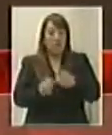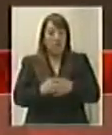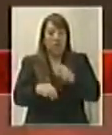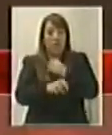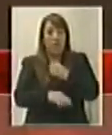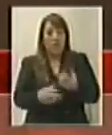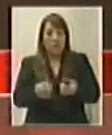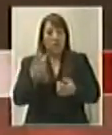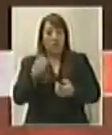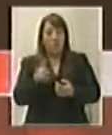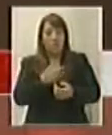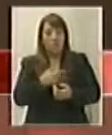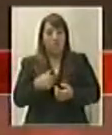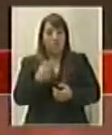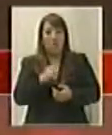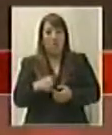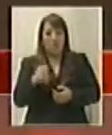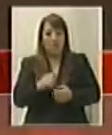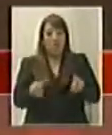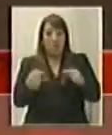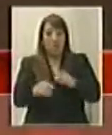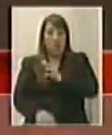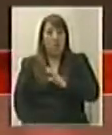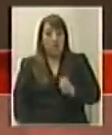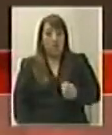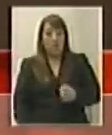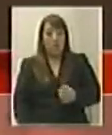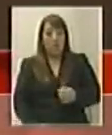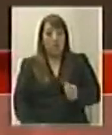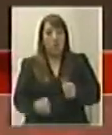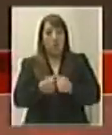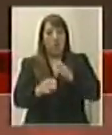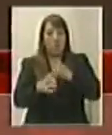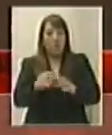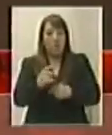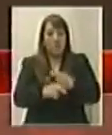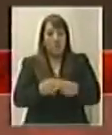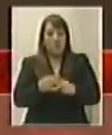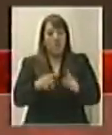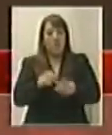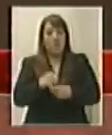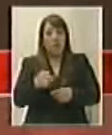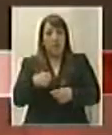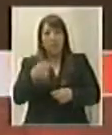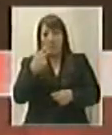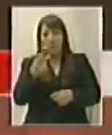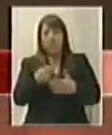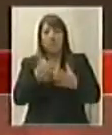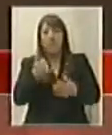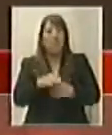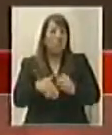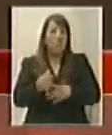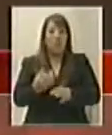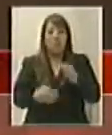país. Por eso el presidente Ollanta Humala llegó al gobierno bajo un discurso nacionalista. Pero sin embargo, que estamos viendo que está ocurriendo todo